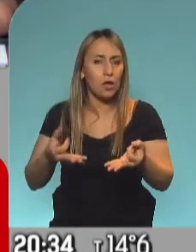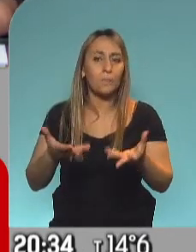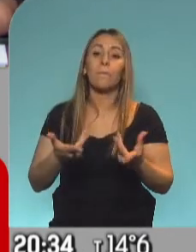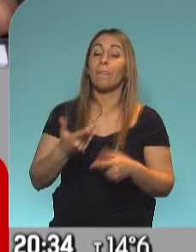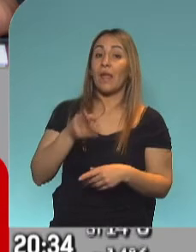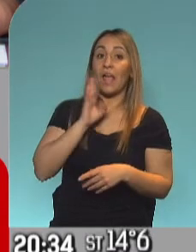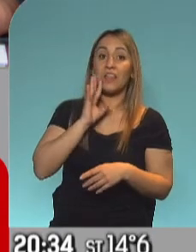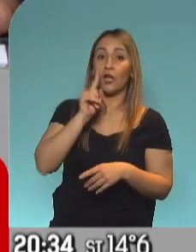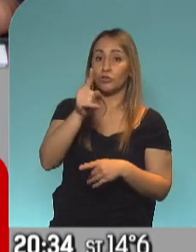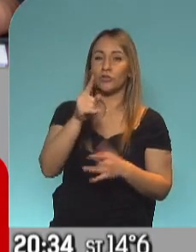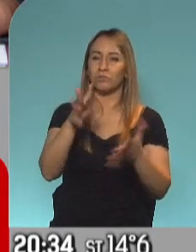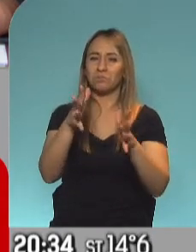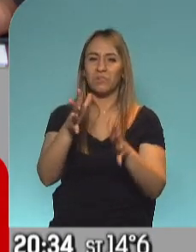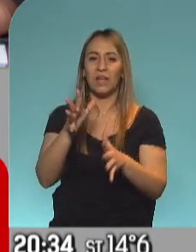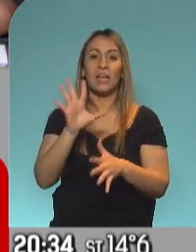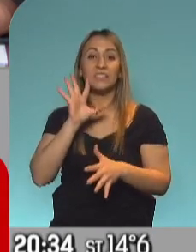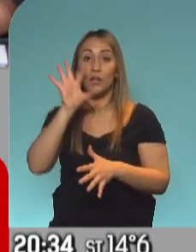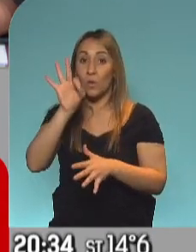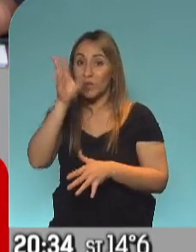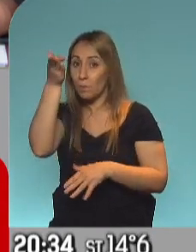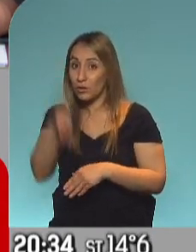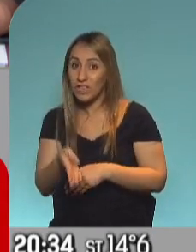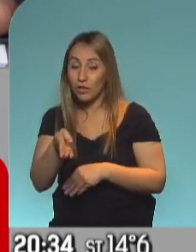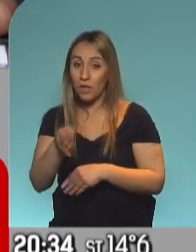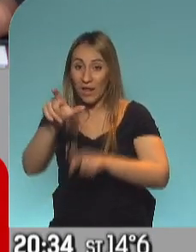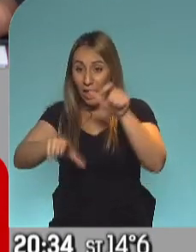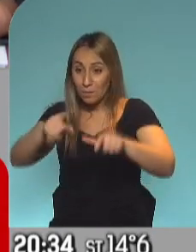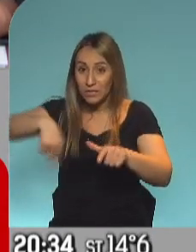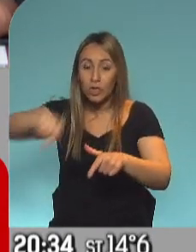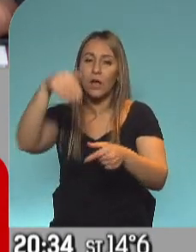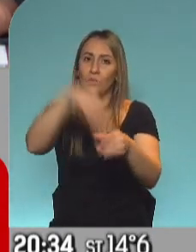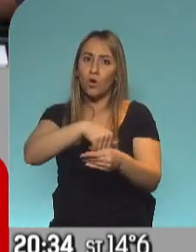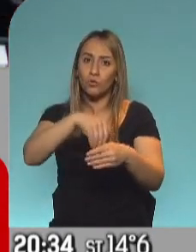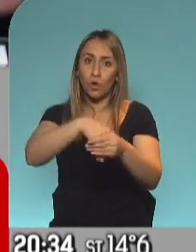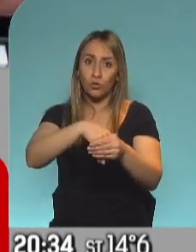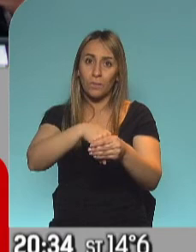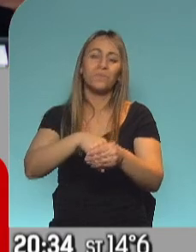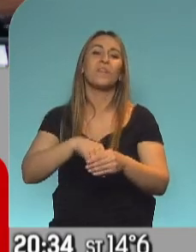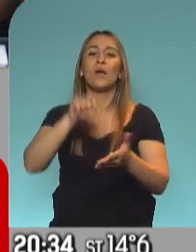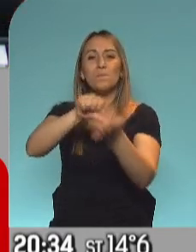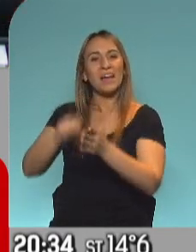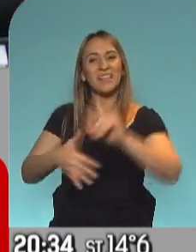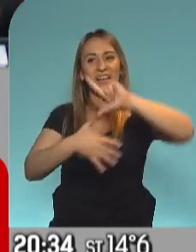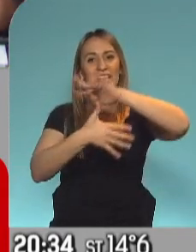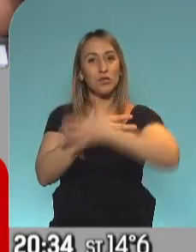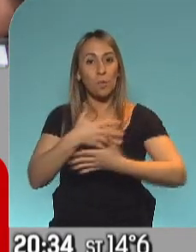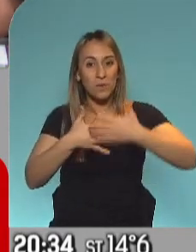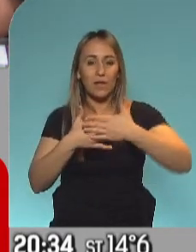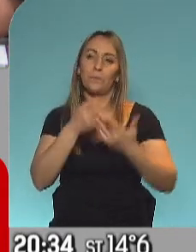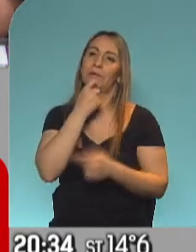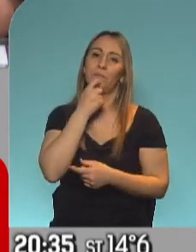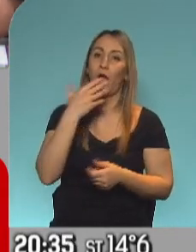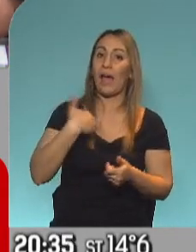Unidos participa aproximadamente el 50% de la población. En los países de América Latina, depende del país, vamos a poner el caso de, por